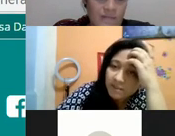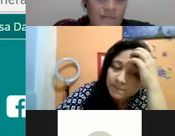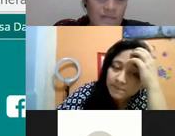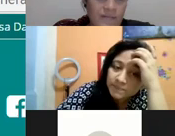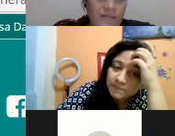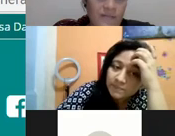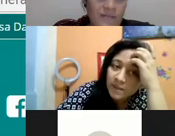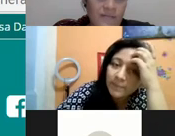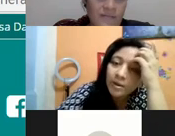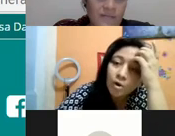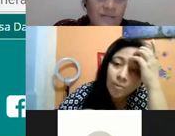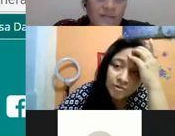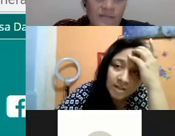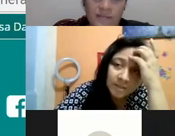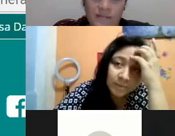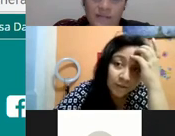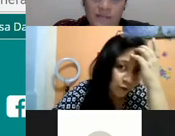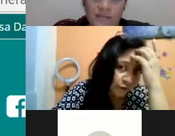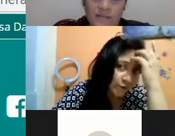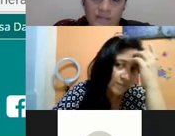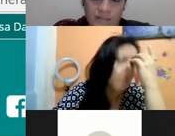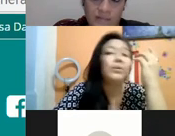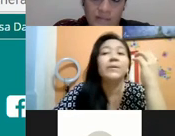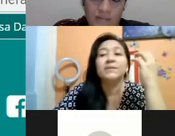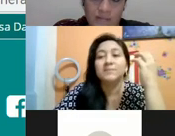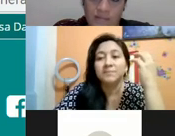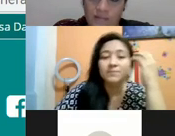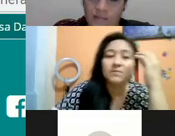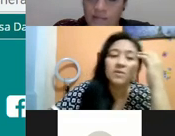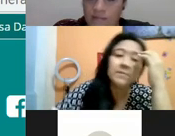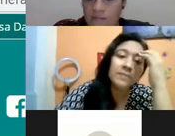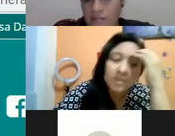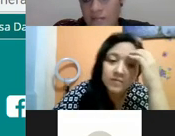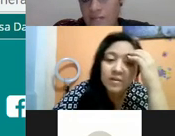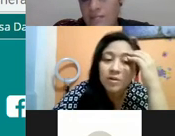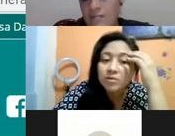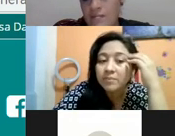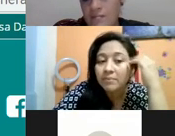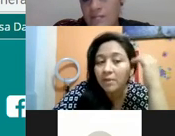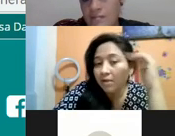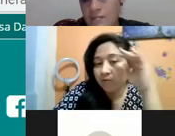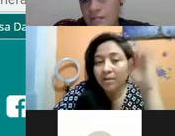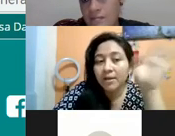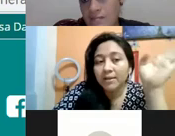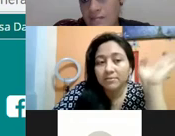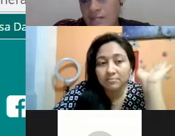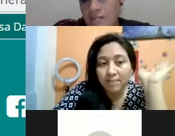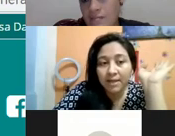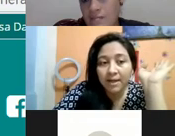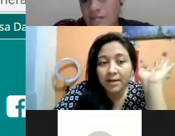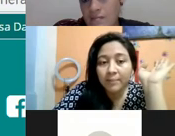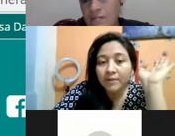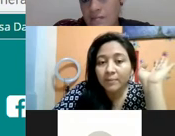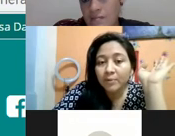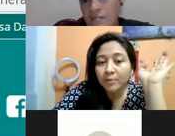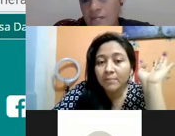página. Ya, pero es como docente porque yo estoy haciendo pruebas, ¿sí? Si no, simplemente el estudiante marca